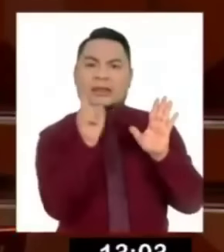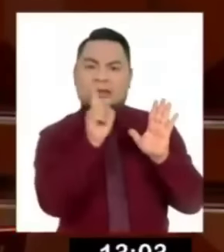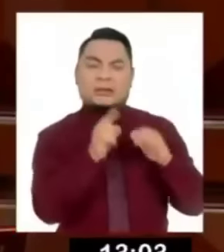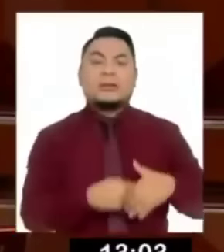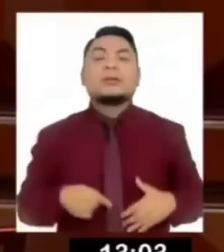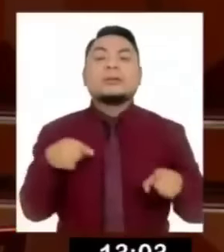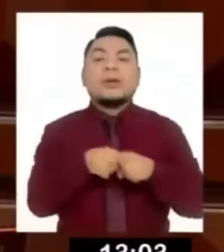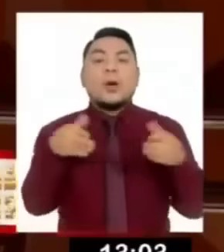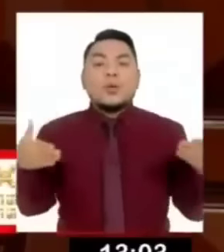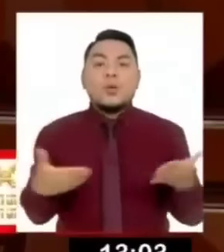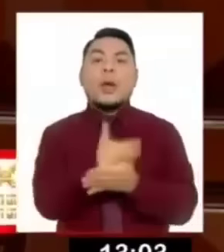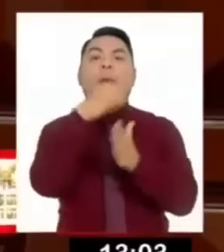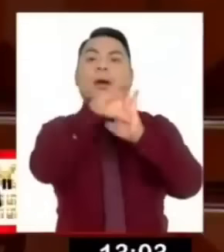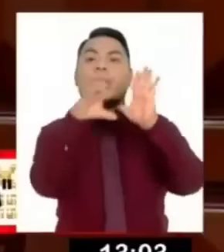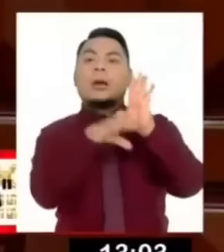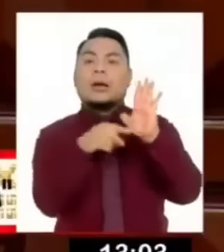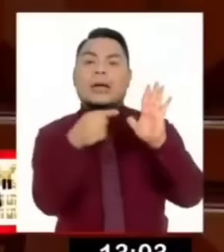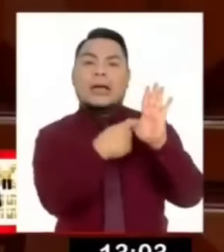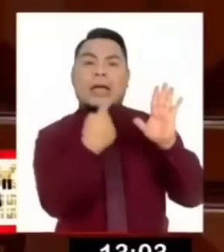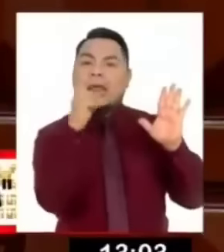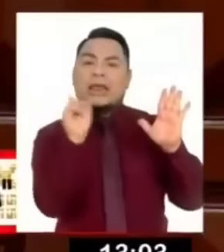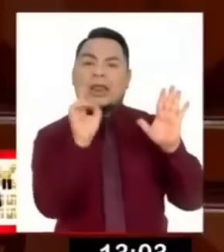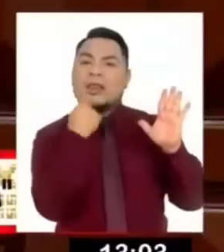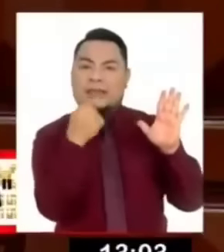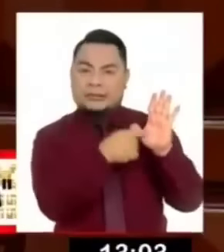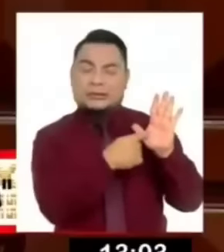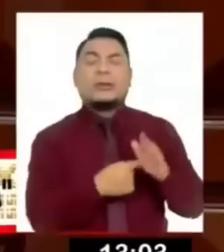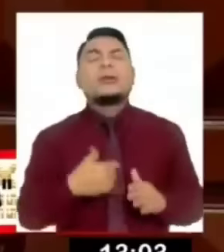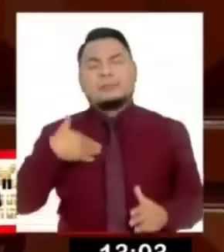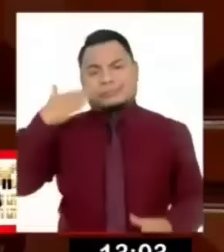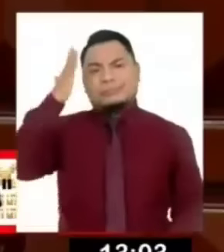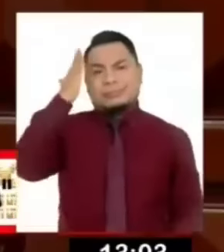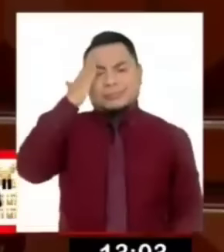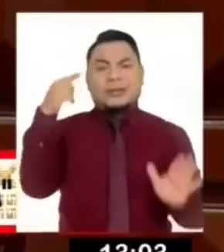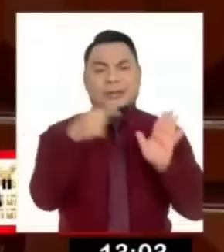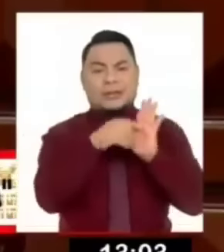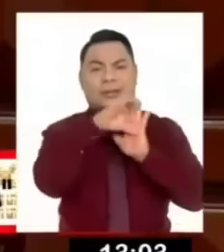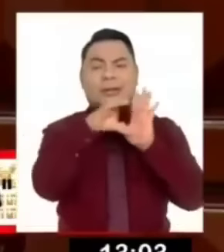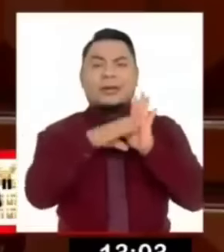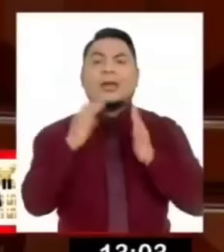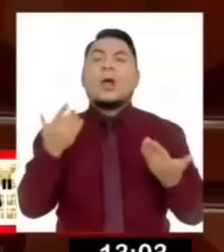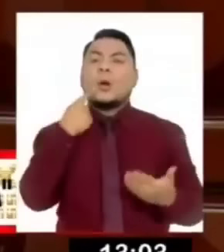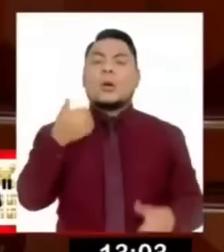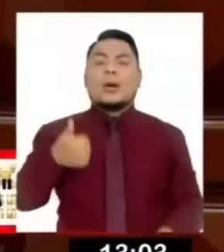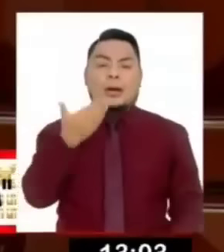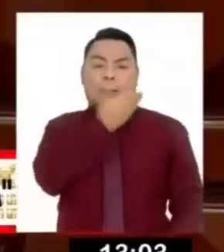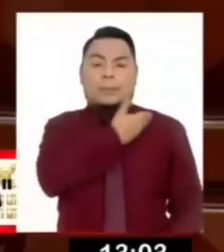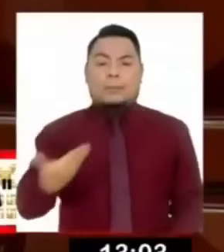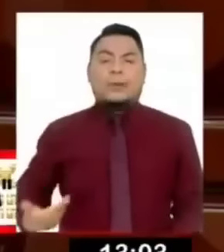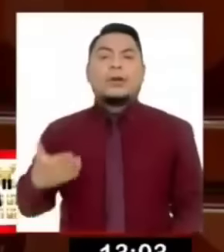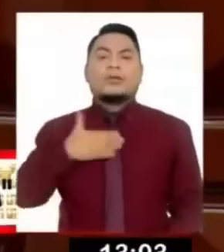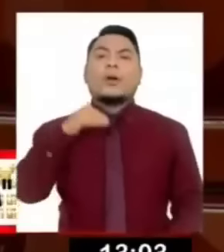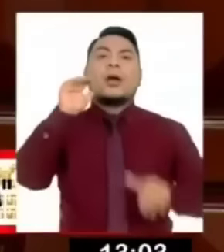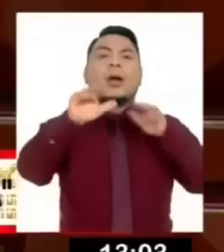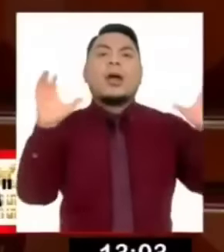elaboración de una nueva Constitución. Tampoco contempla la atribución del Presidente de la República para